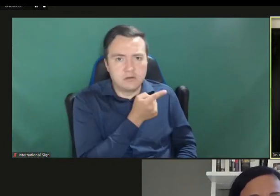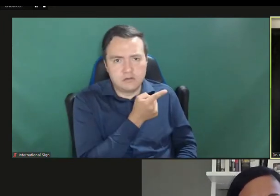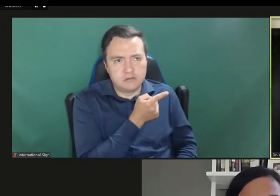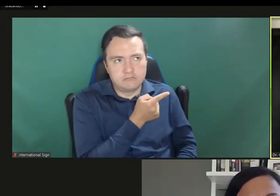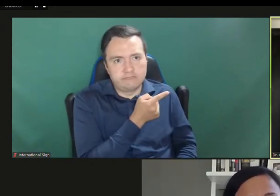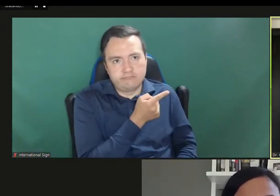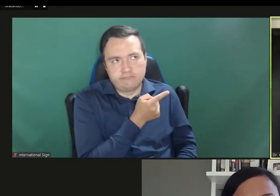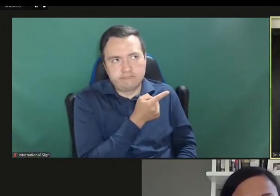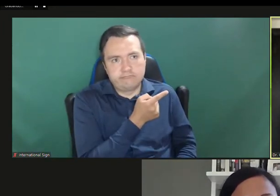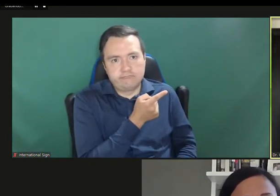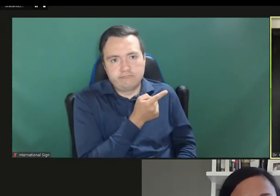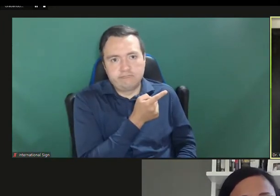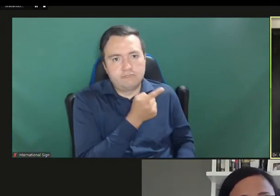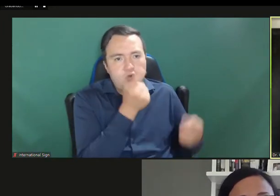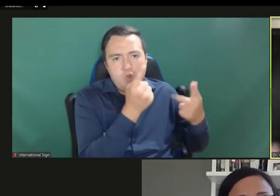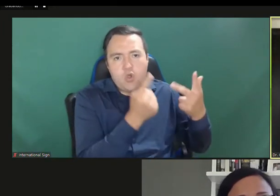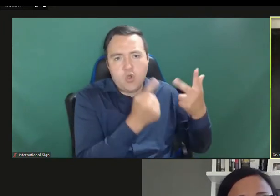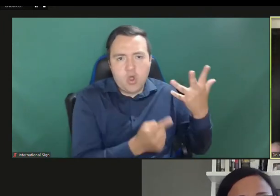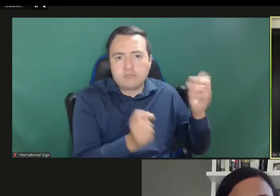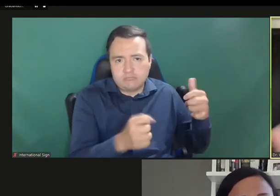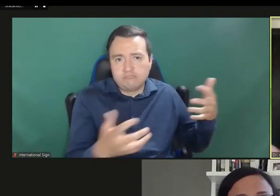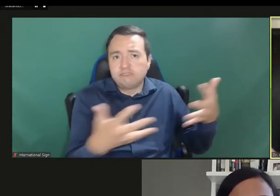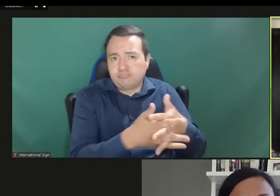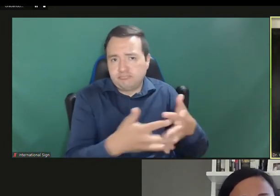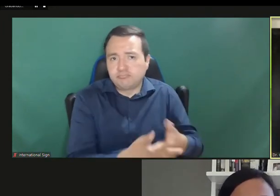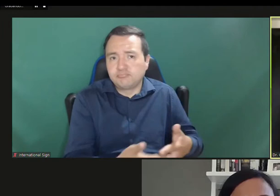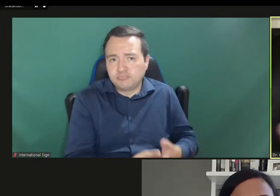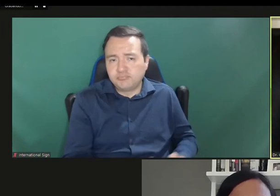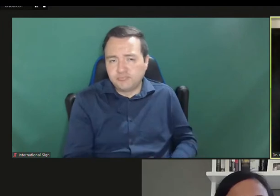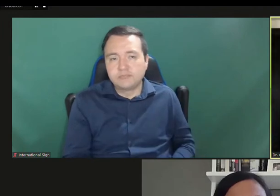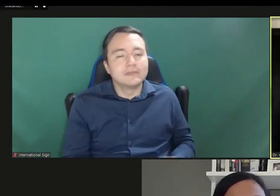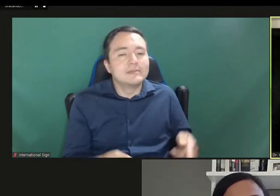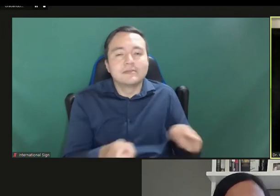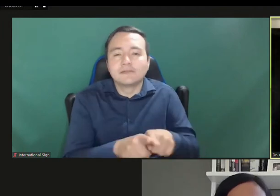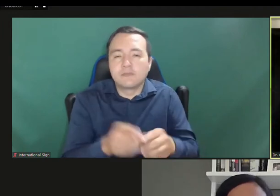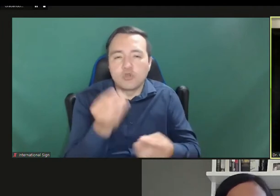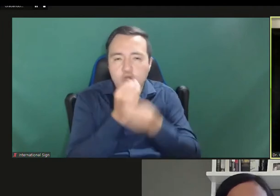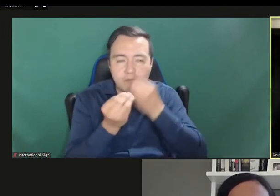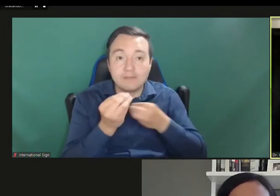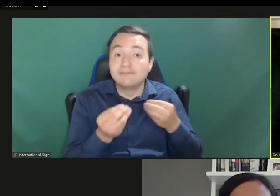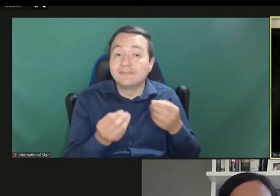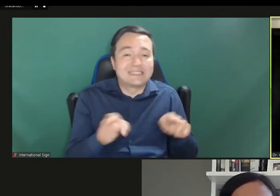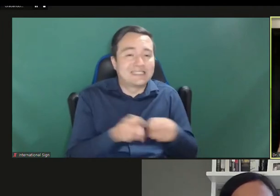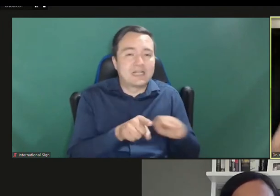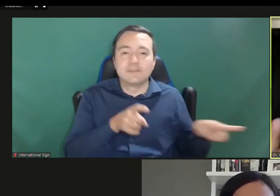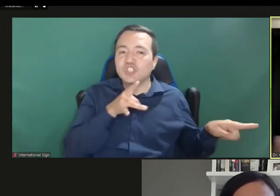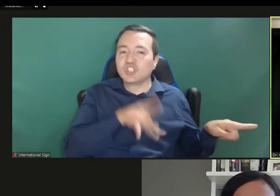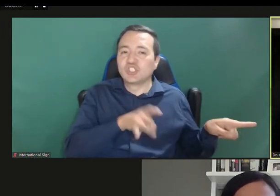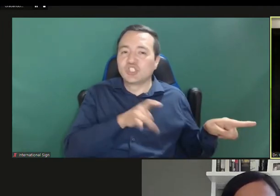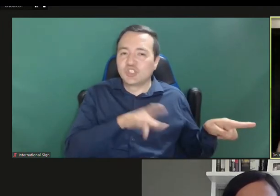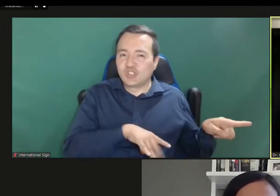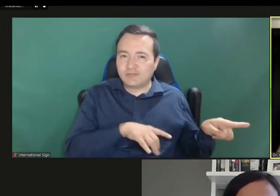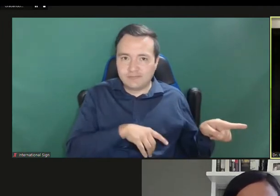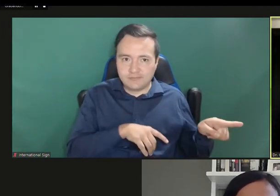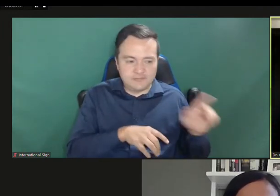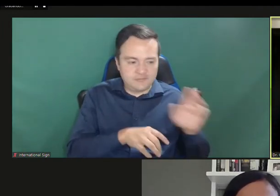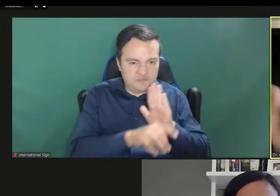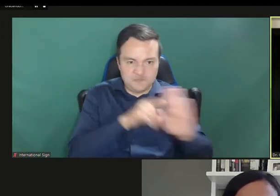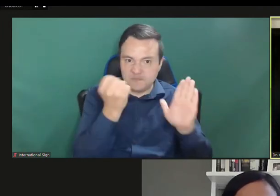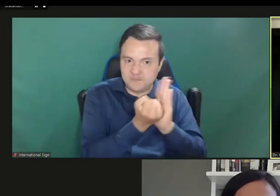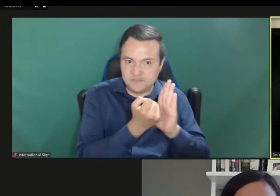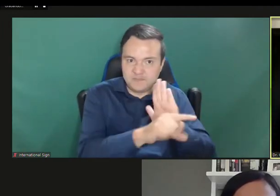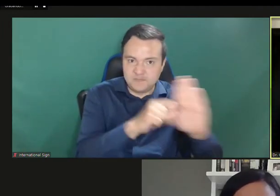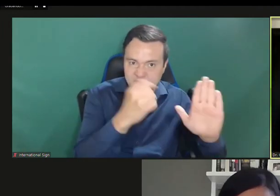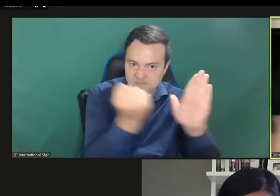a tabaco también de alimentación lo mismo ocurrió en chile en el contexto etiquetado y todas esas amenazas de que el etiquetado frontal por